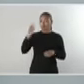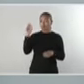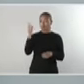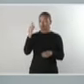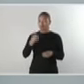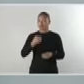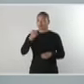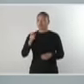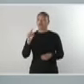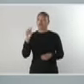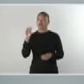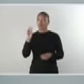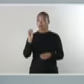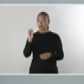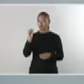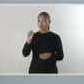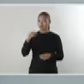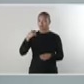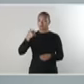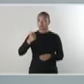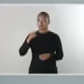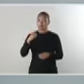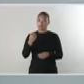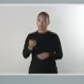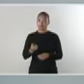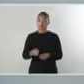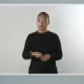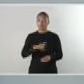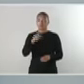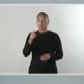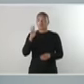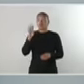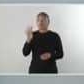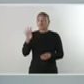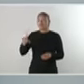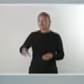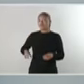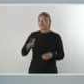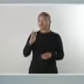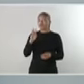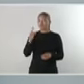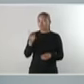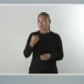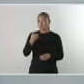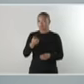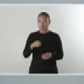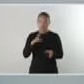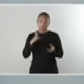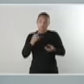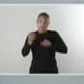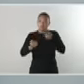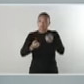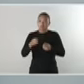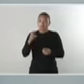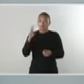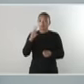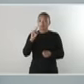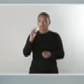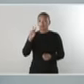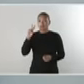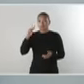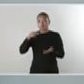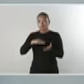los ingresos propios cuatro para recaudar esos cuatro pesos se gastan treinta y dos mil ciento sesenta y cinco